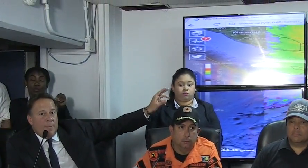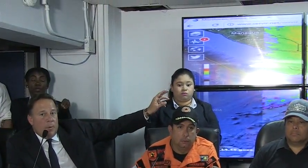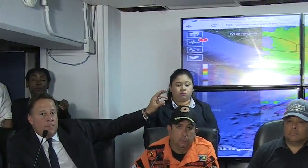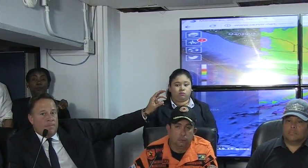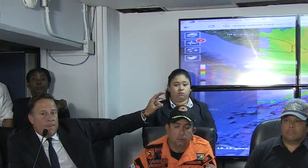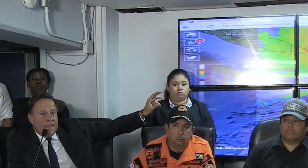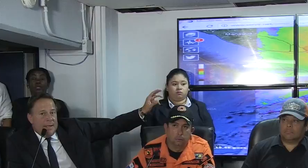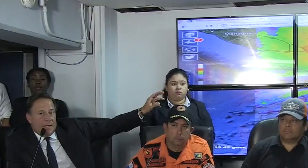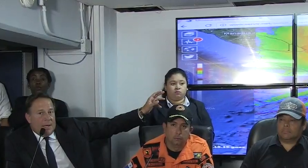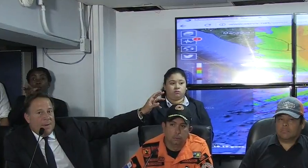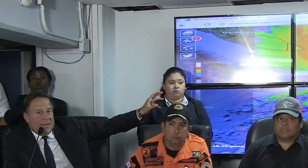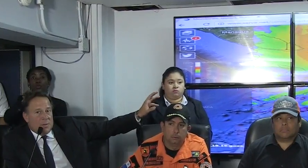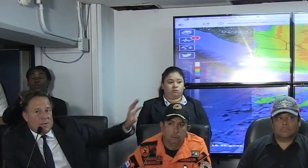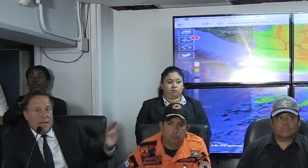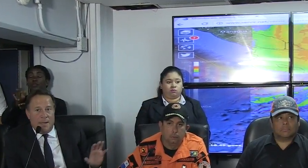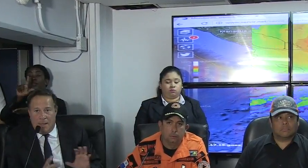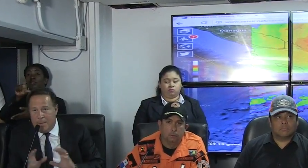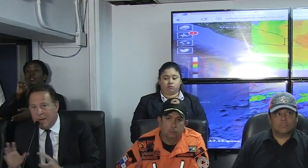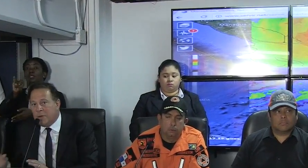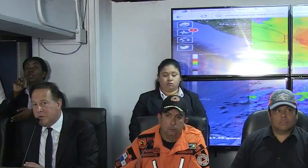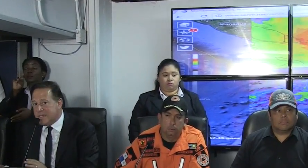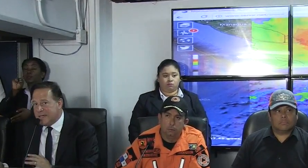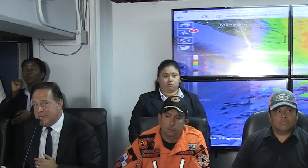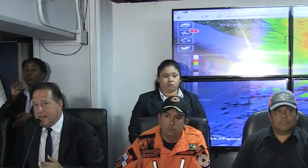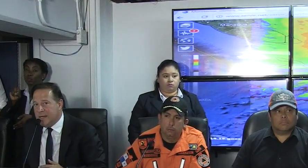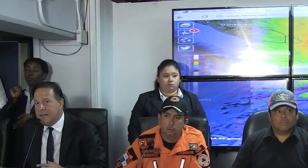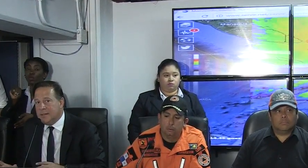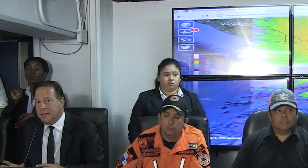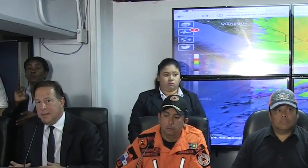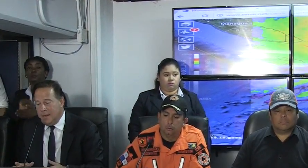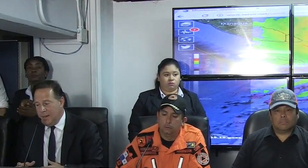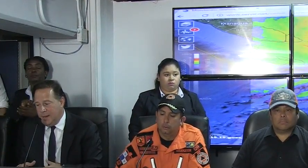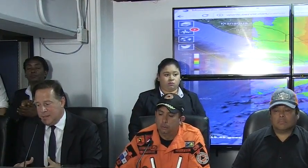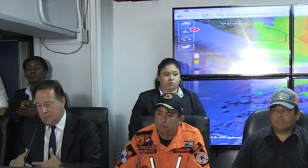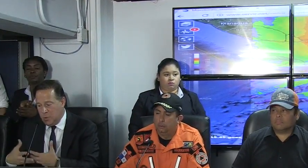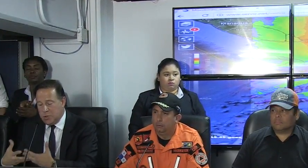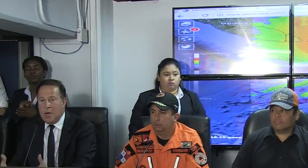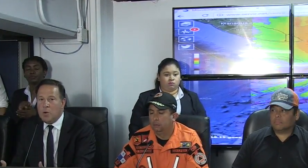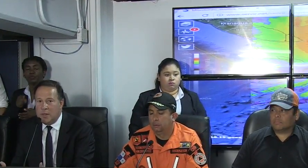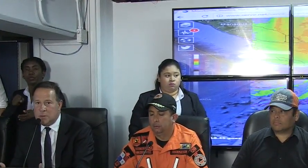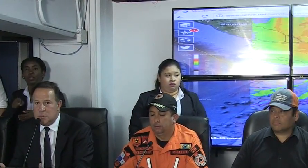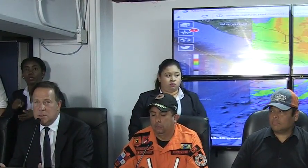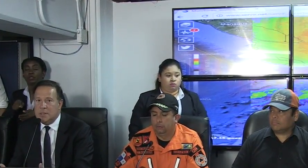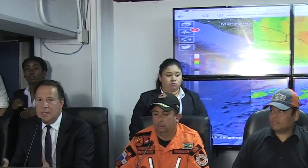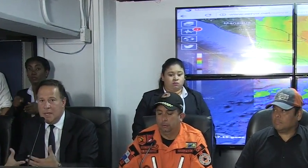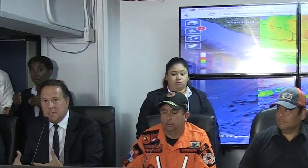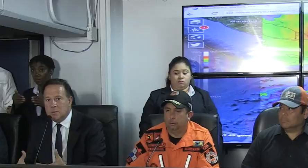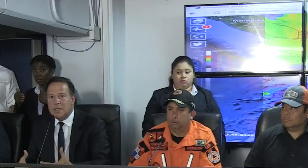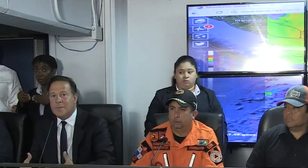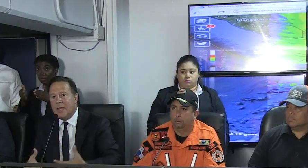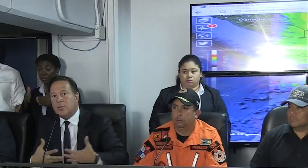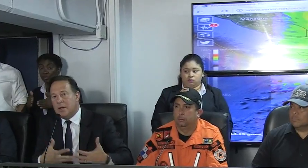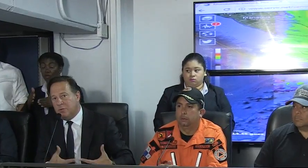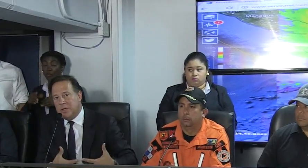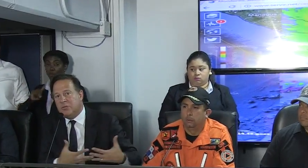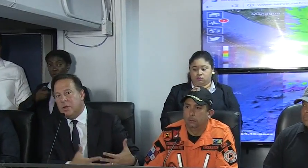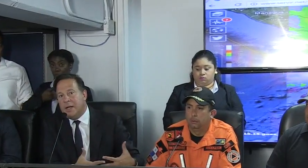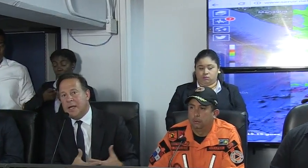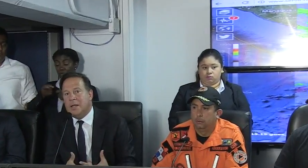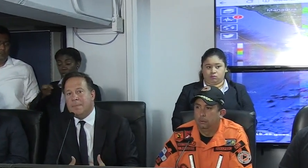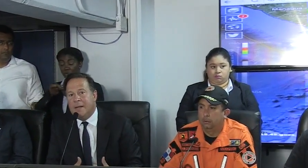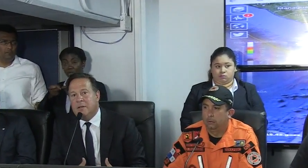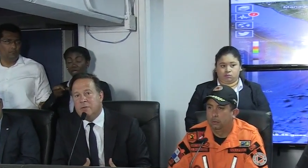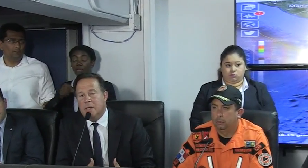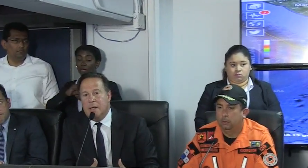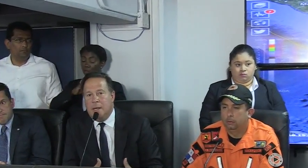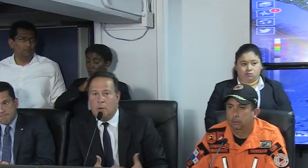frontera con Costa Rica, pero no se ve ningún tipo de incidente en este momento, por lo cual el día de mañana se va a retornar a clases de